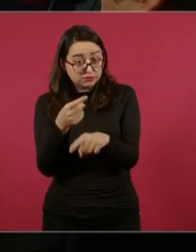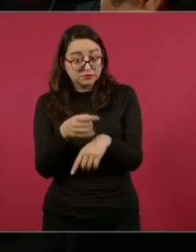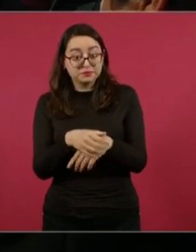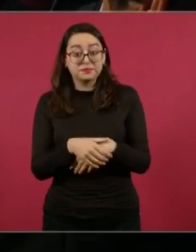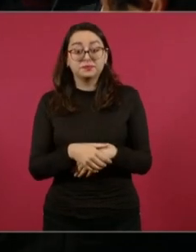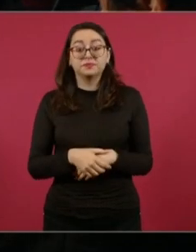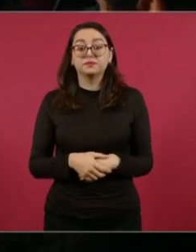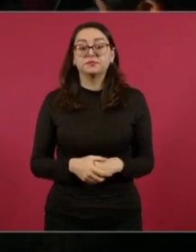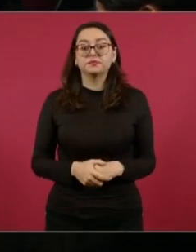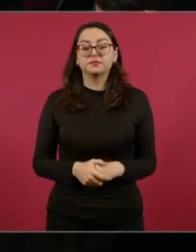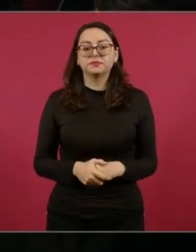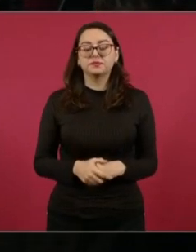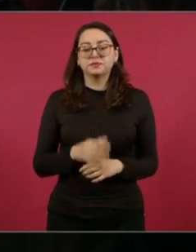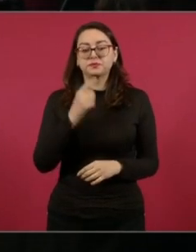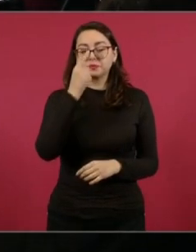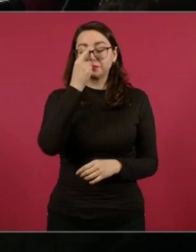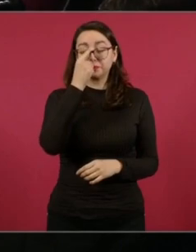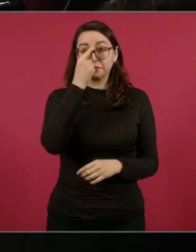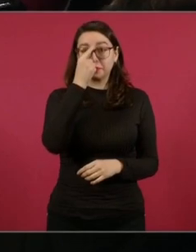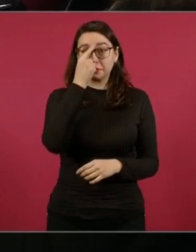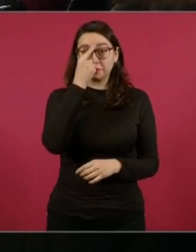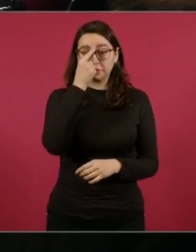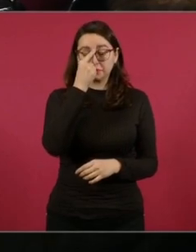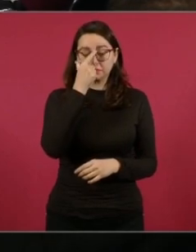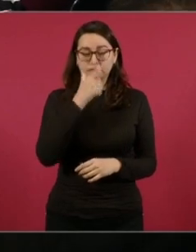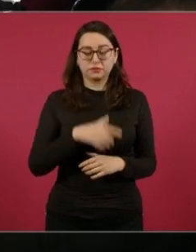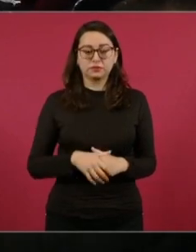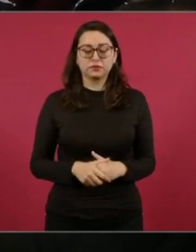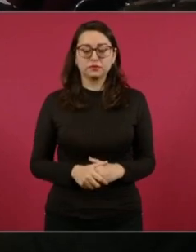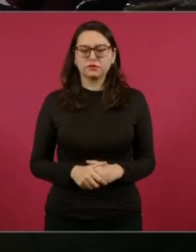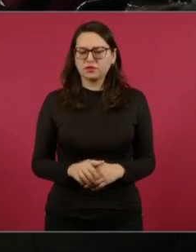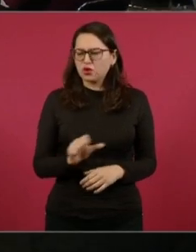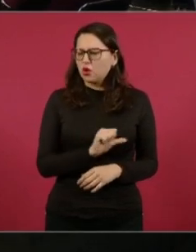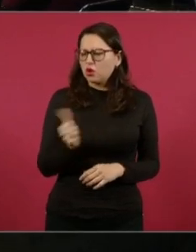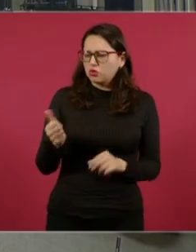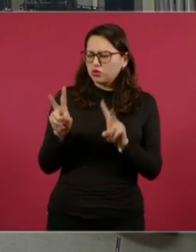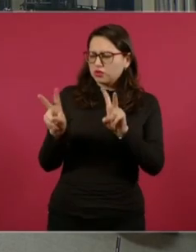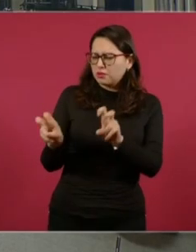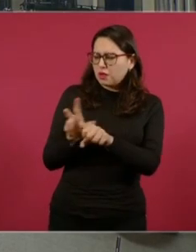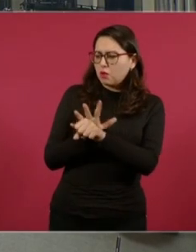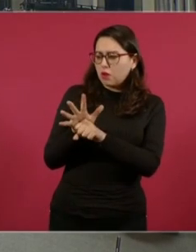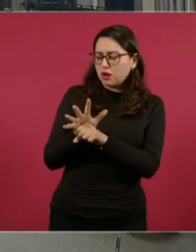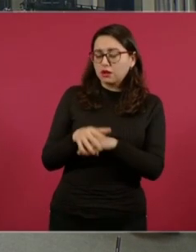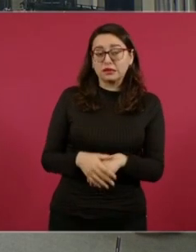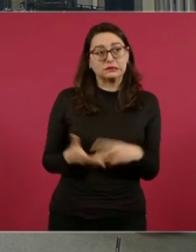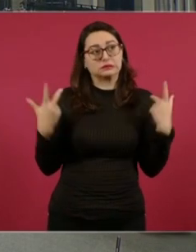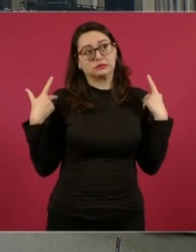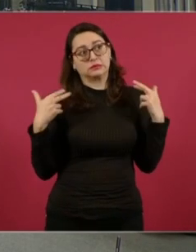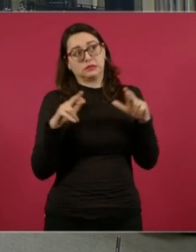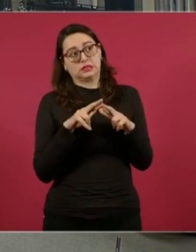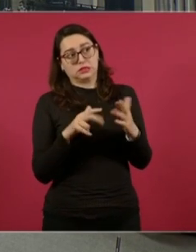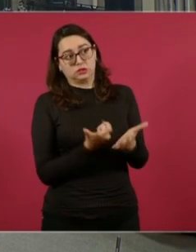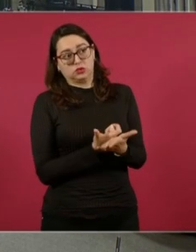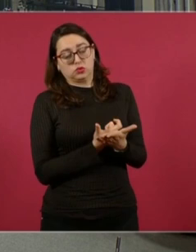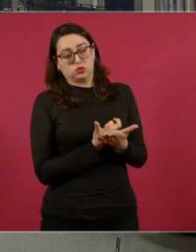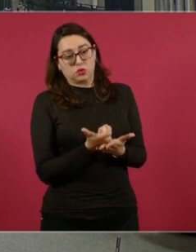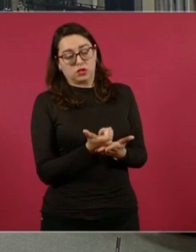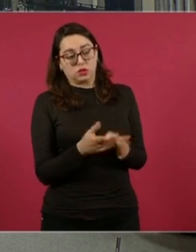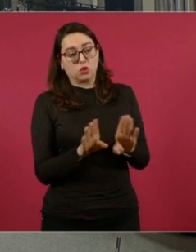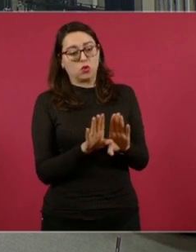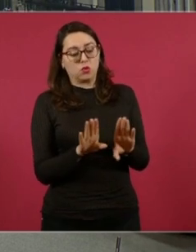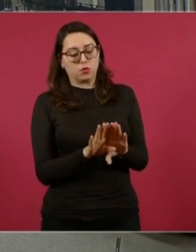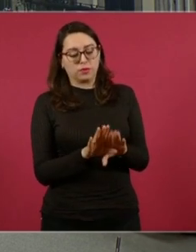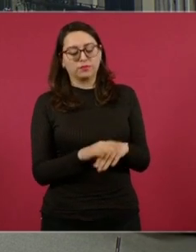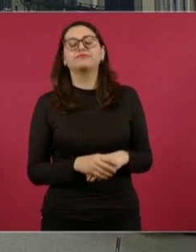¿Qué otra cosa planteaste? La situación de los ingresos de los maestros en este incremento